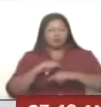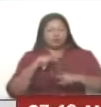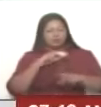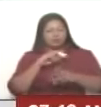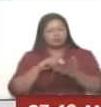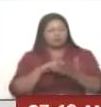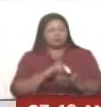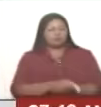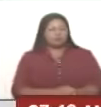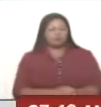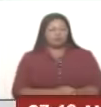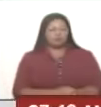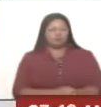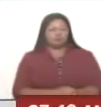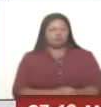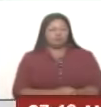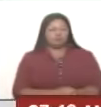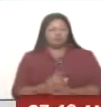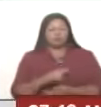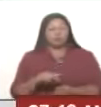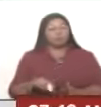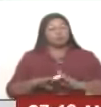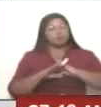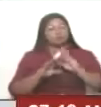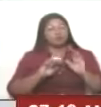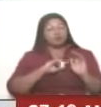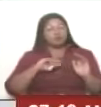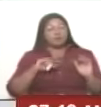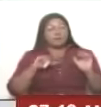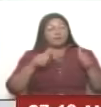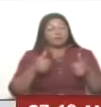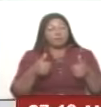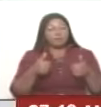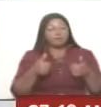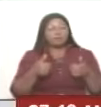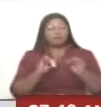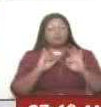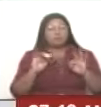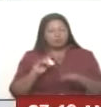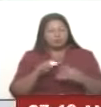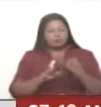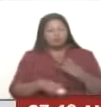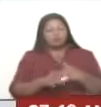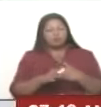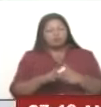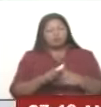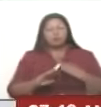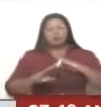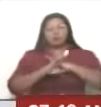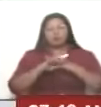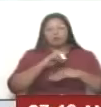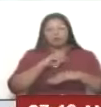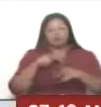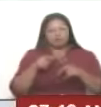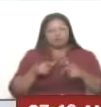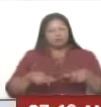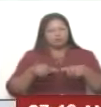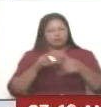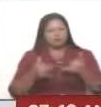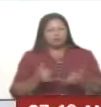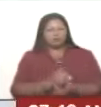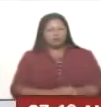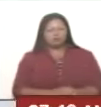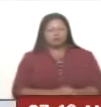con estas sanciones. Nosotros comenzamos a desplegarlas aún con sanciones, plenamente bloqueo en su apogeo